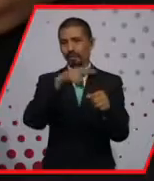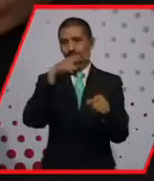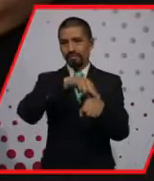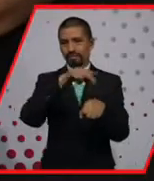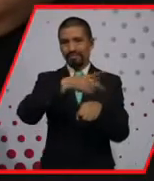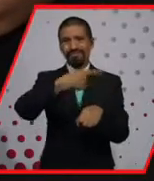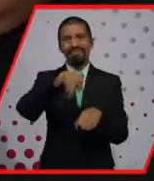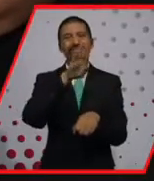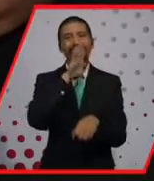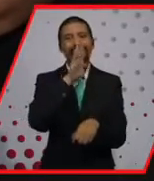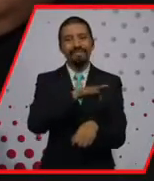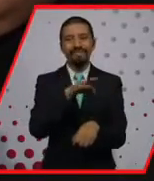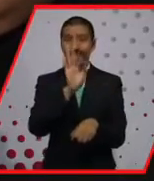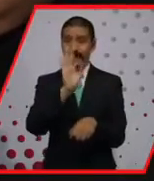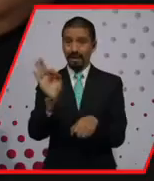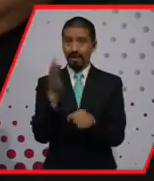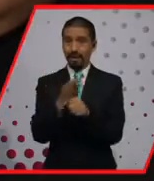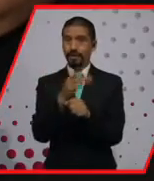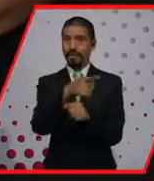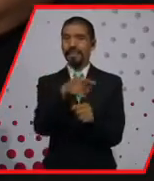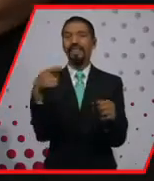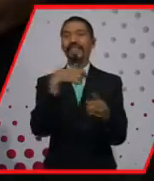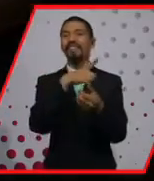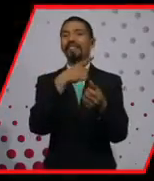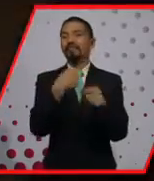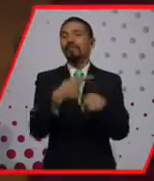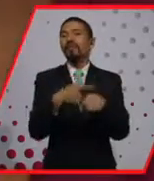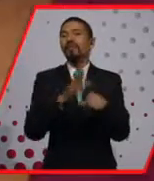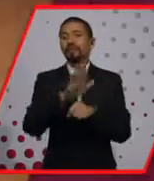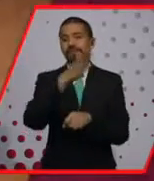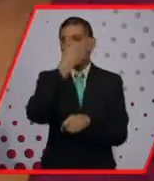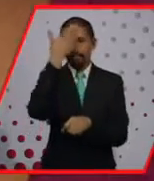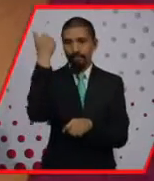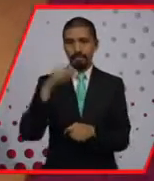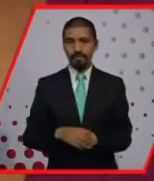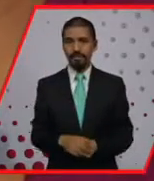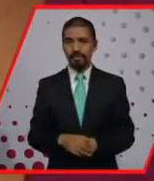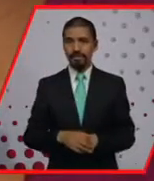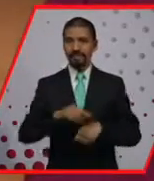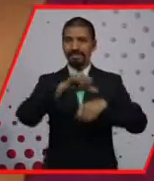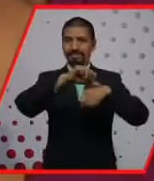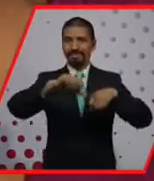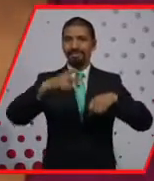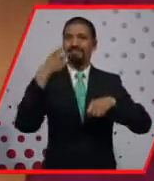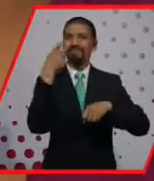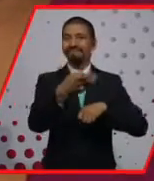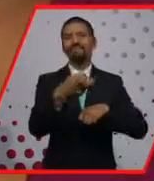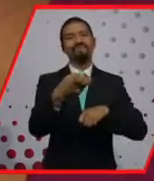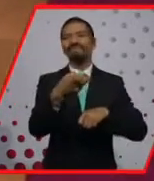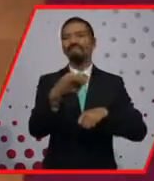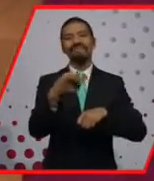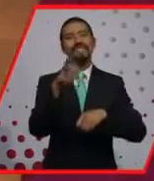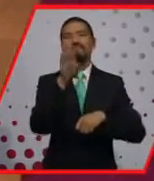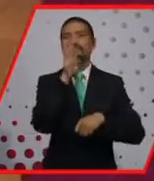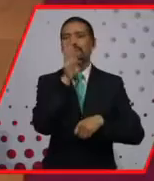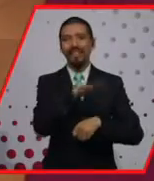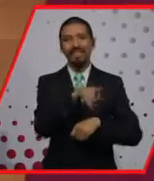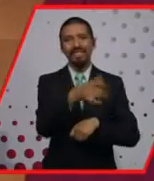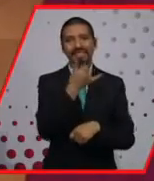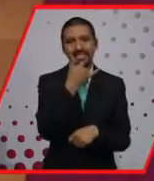médicos, pues hasta la fecha no le atinan al diagnóstico. Hacer esa operación innecesaria me dejó muchas